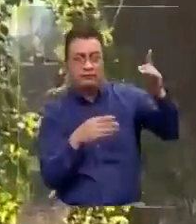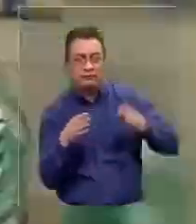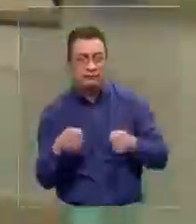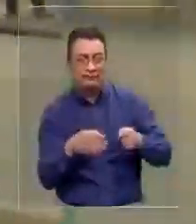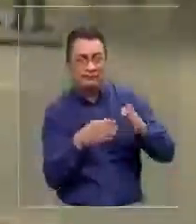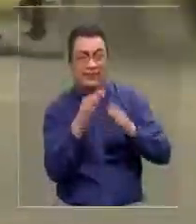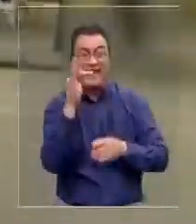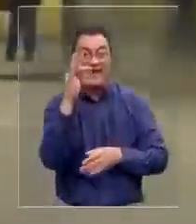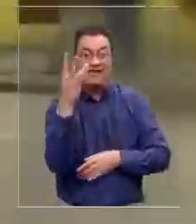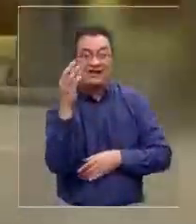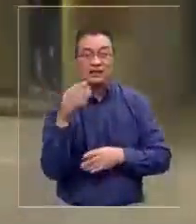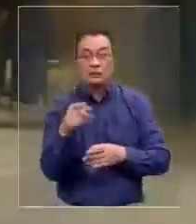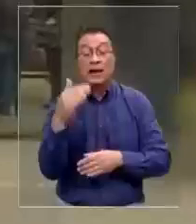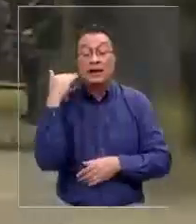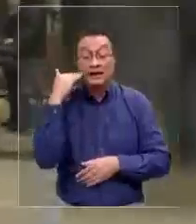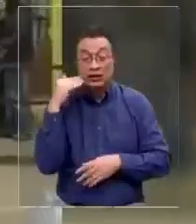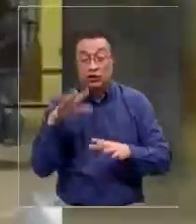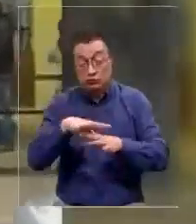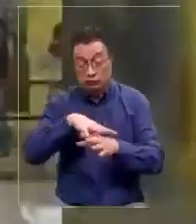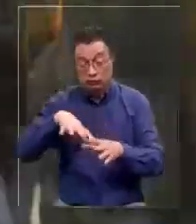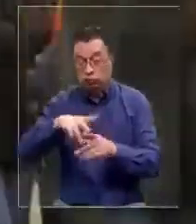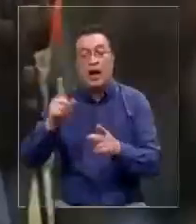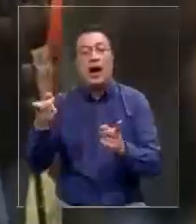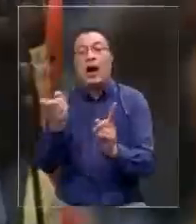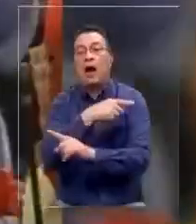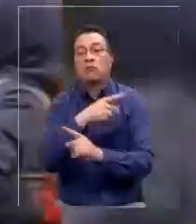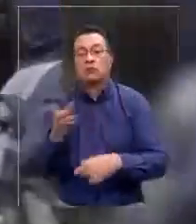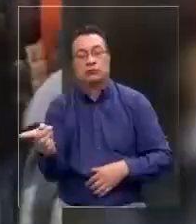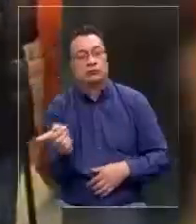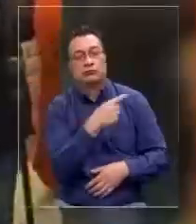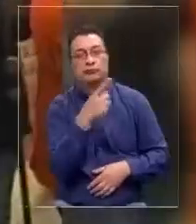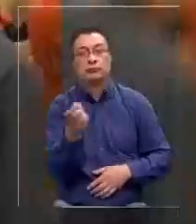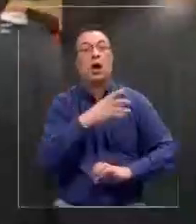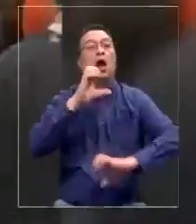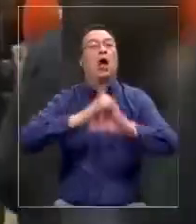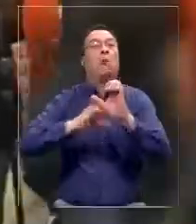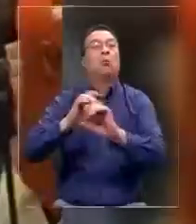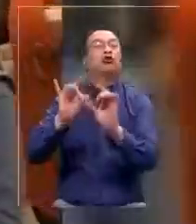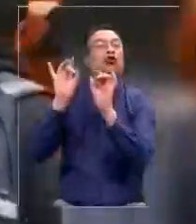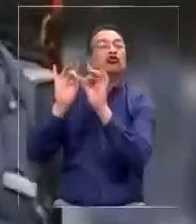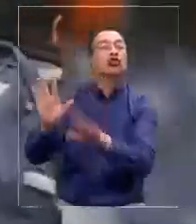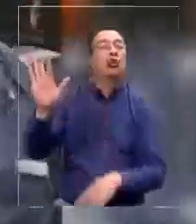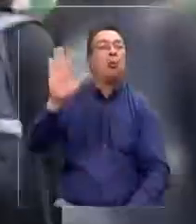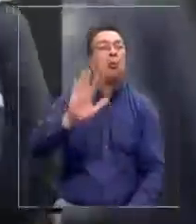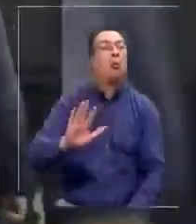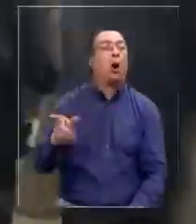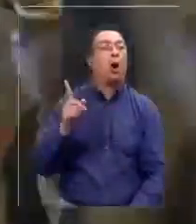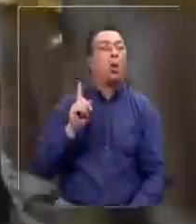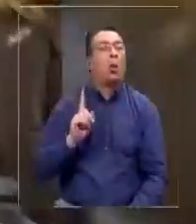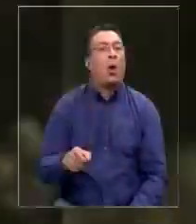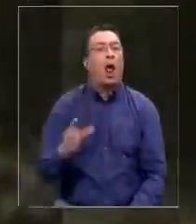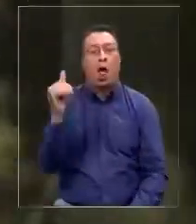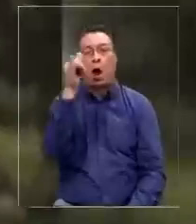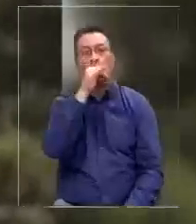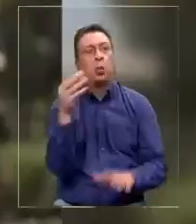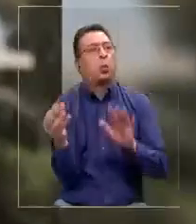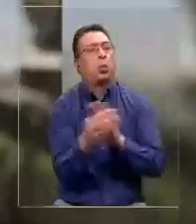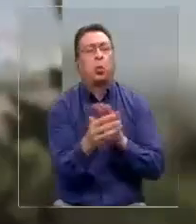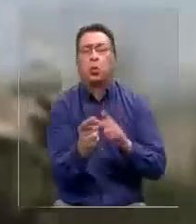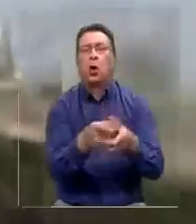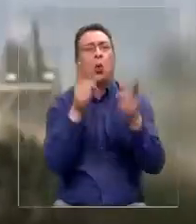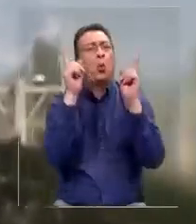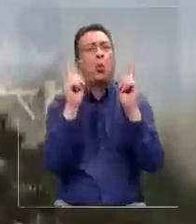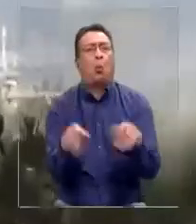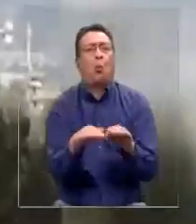carretera F30. Sacaron a los niños de su entorno y la empresa siguieron funcionando de la misma manera, contaminando tal